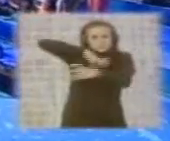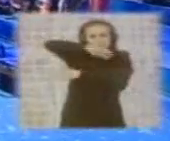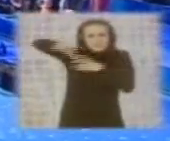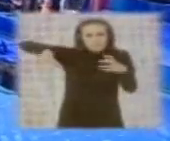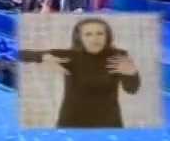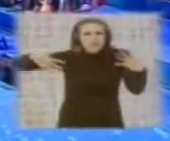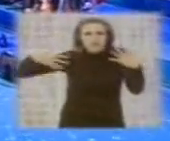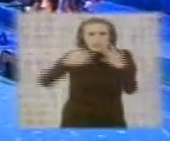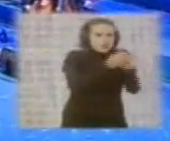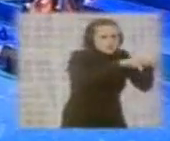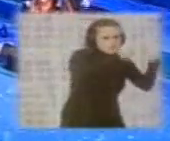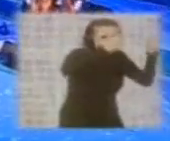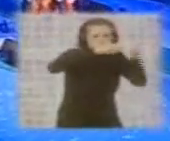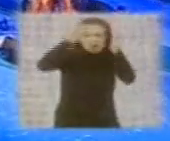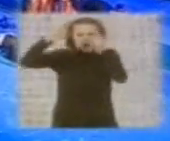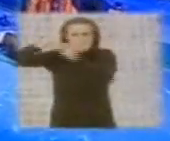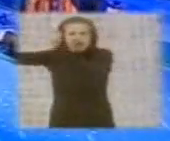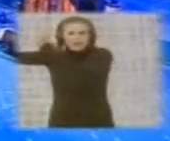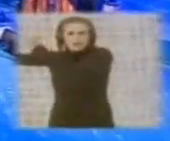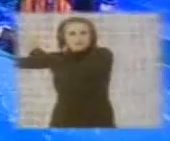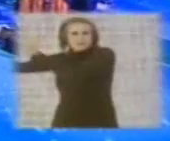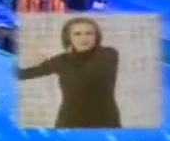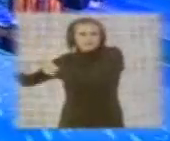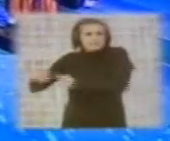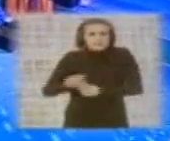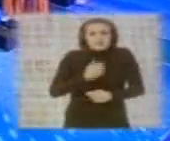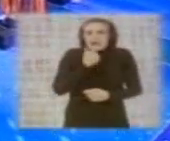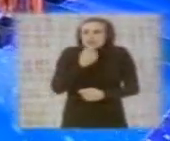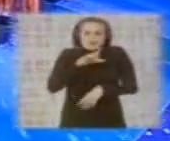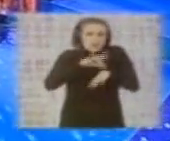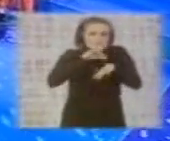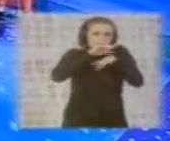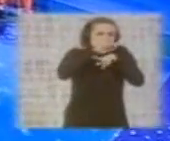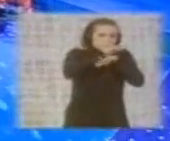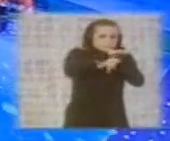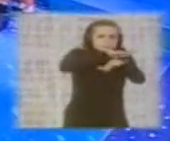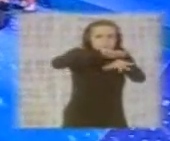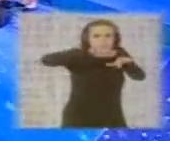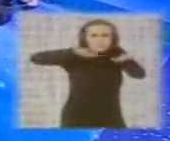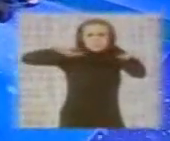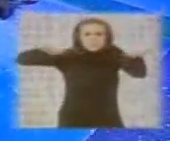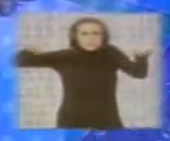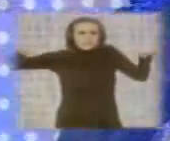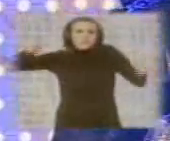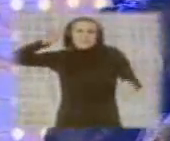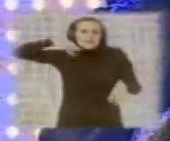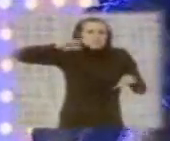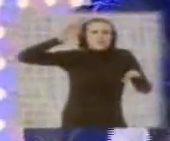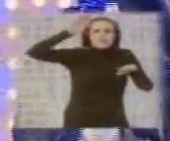a destrozar, epidemias que se expanden, también culpo a